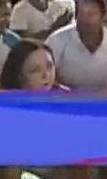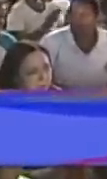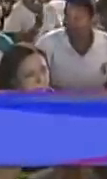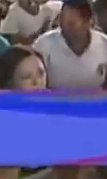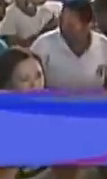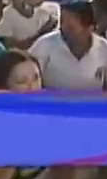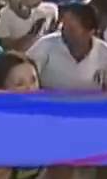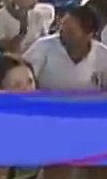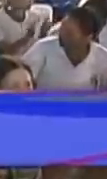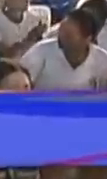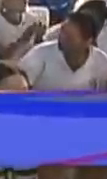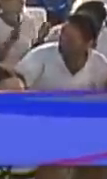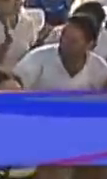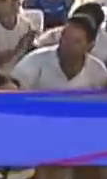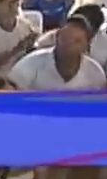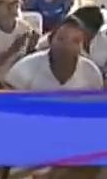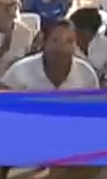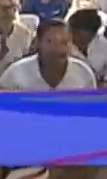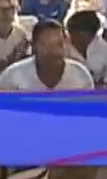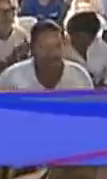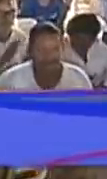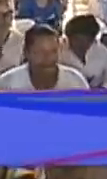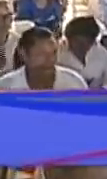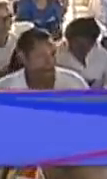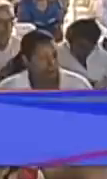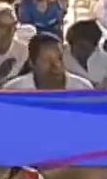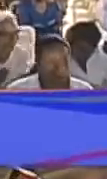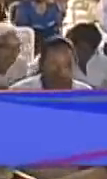esta entidad y fortalece